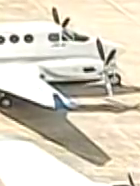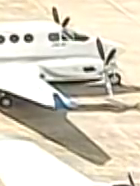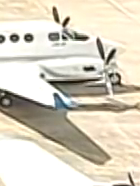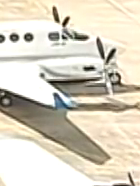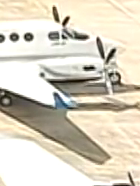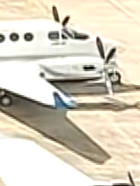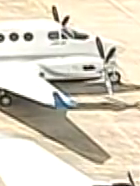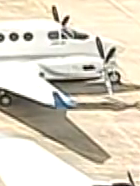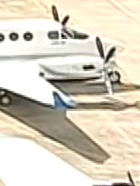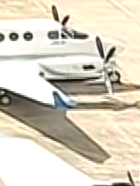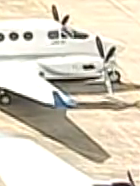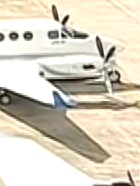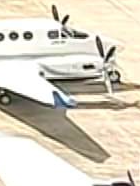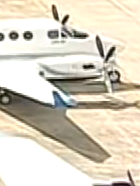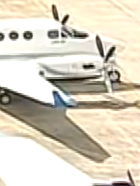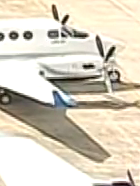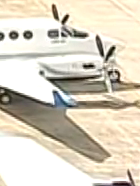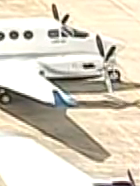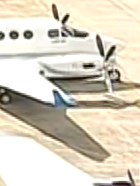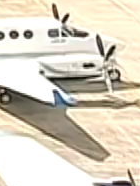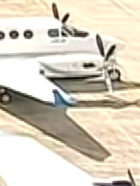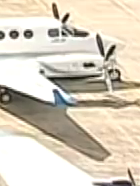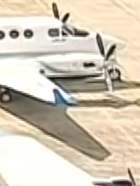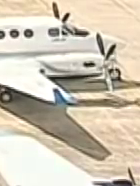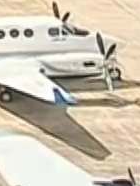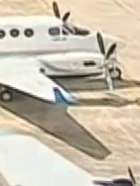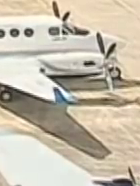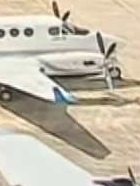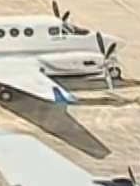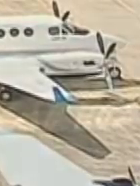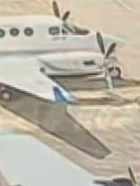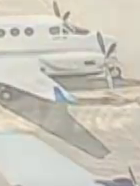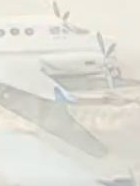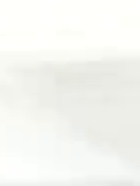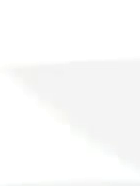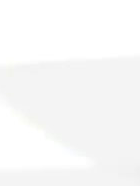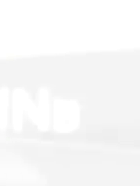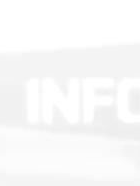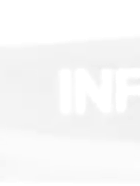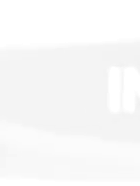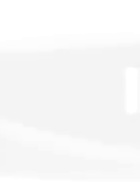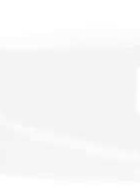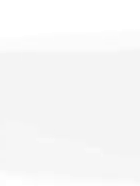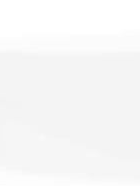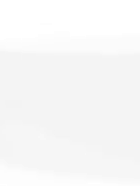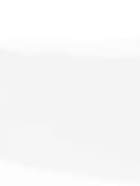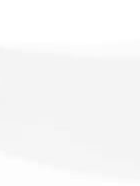esta transmisión desde la base aérea Libertador, ubicado en el estado de Aragua. Buenas tardes.